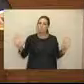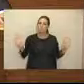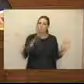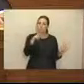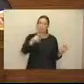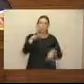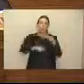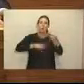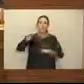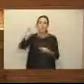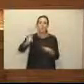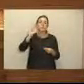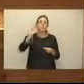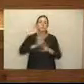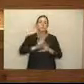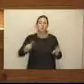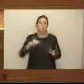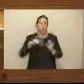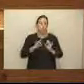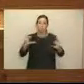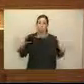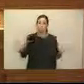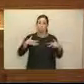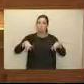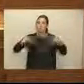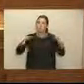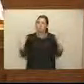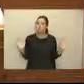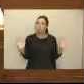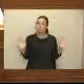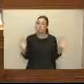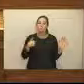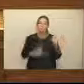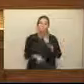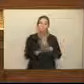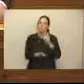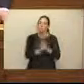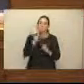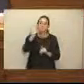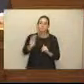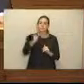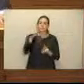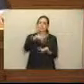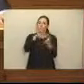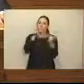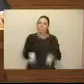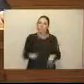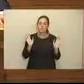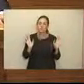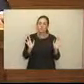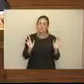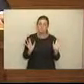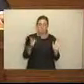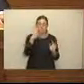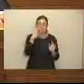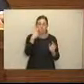Yo hice preguntas y tengo la libertad para hacerlas. Y voy a seguir haciéndolas, no lo dude usted. Pero vamos a empezar